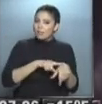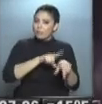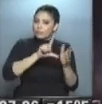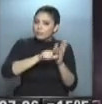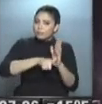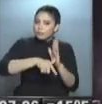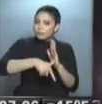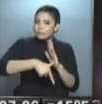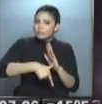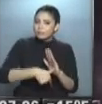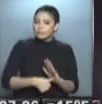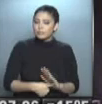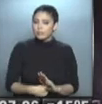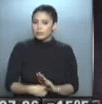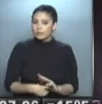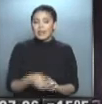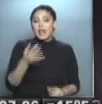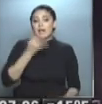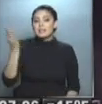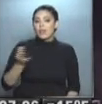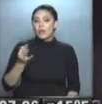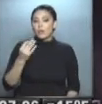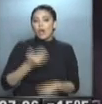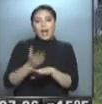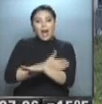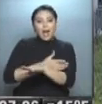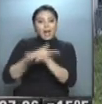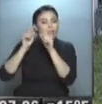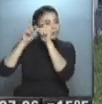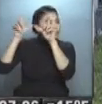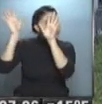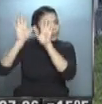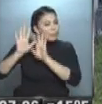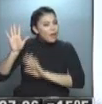surge de la nada, sino que esto ha tenido algún tipo de previsión, de planificación.